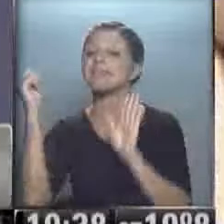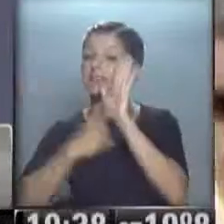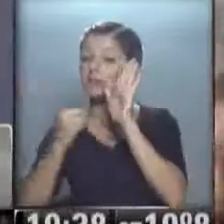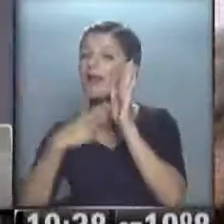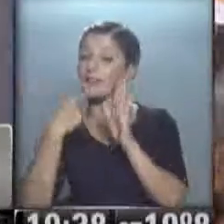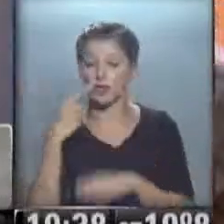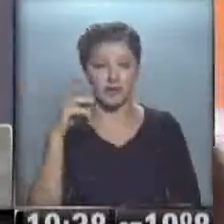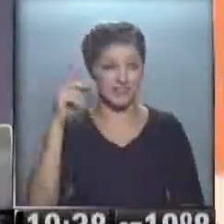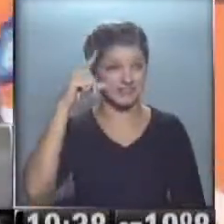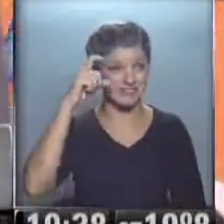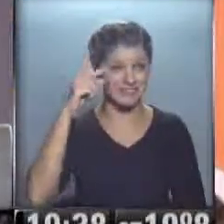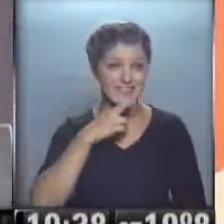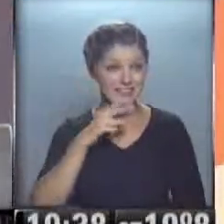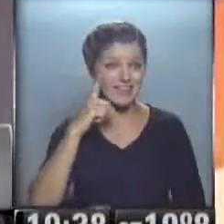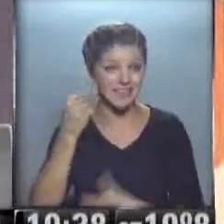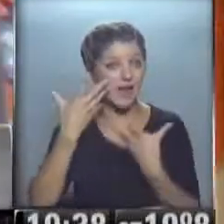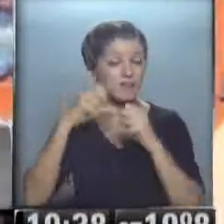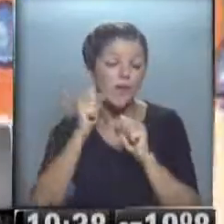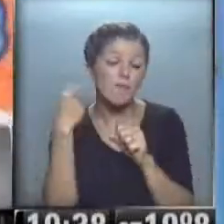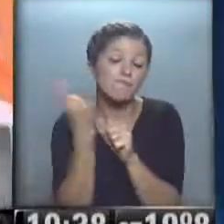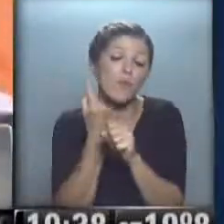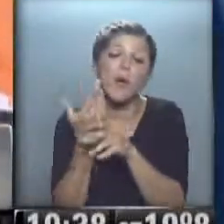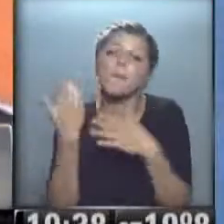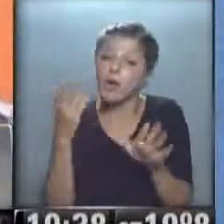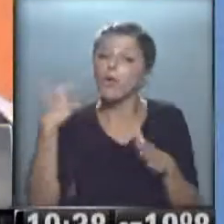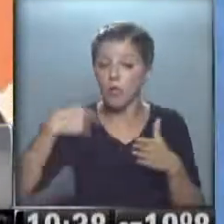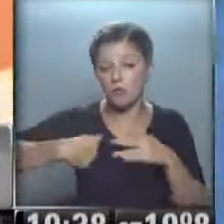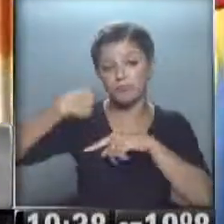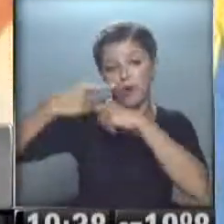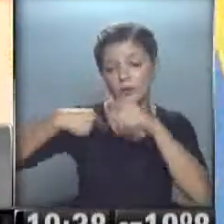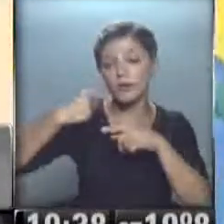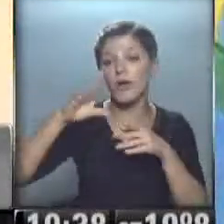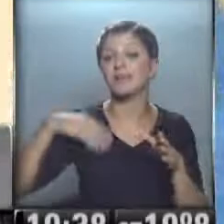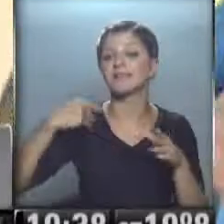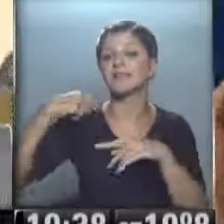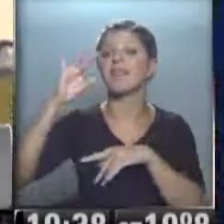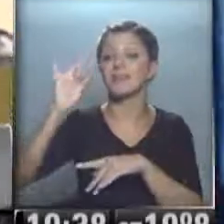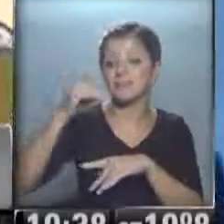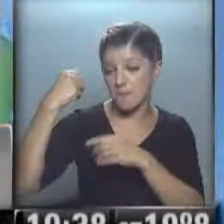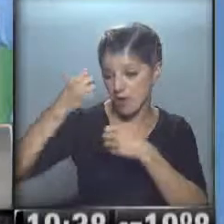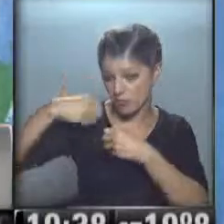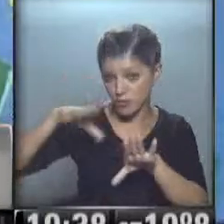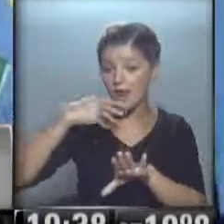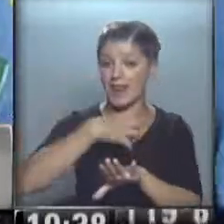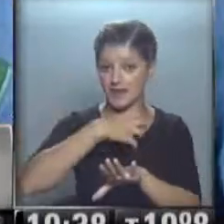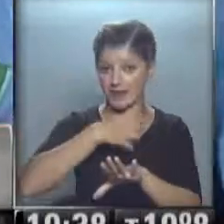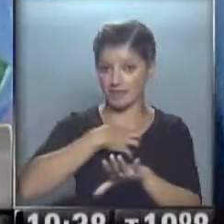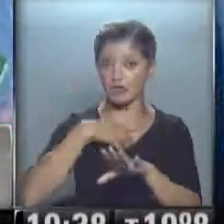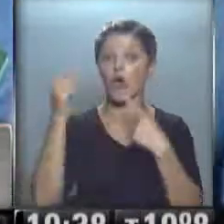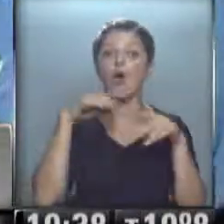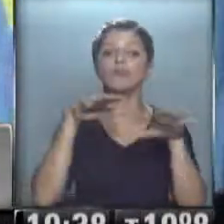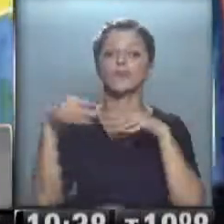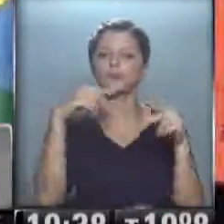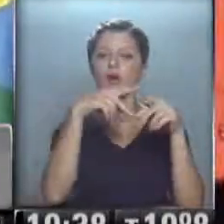17 días de paro es imposible pero no descarto extender el calendario escolar y profundizar aprendizajes y contenidos con distintas